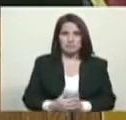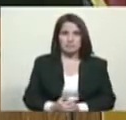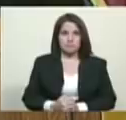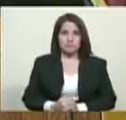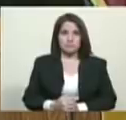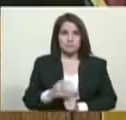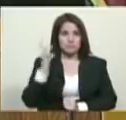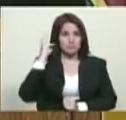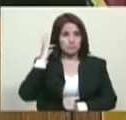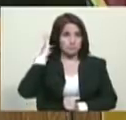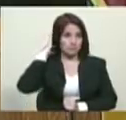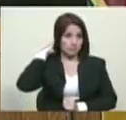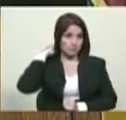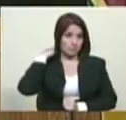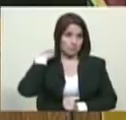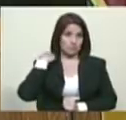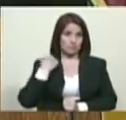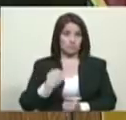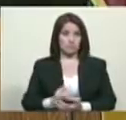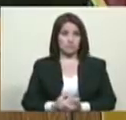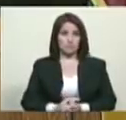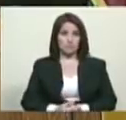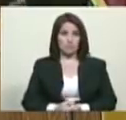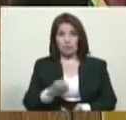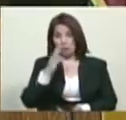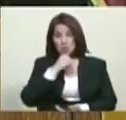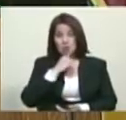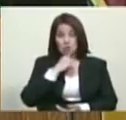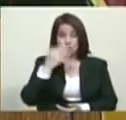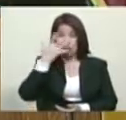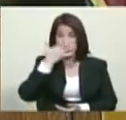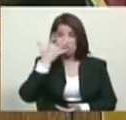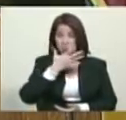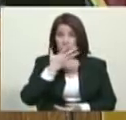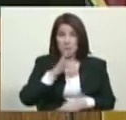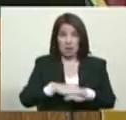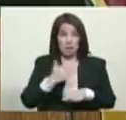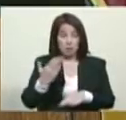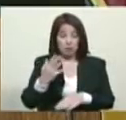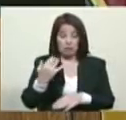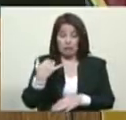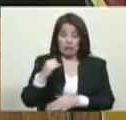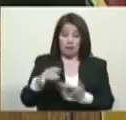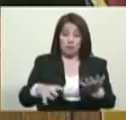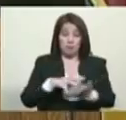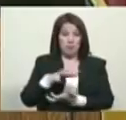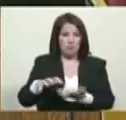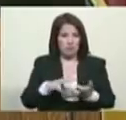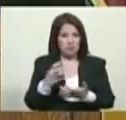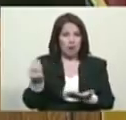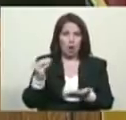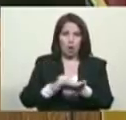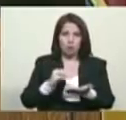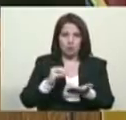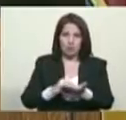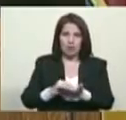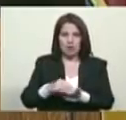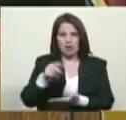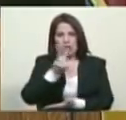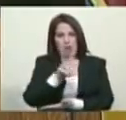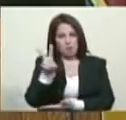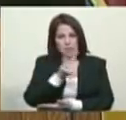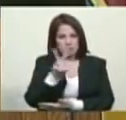¿Hay alguna duda de ellos? Porque tener conflictos nuevamente enfrentados entre venezolanos o